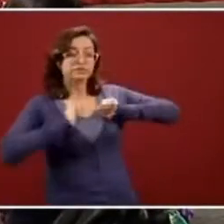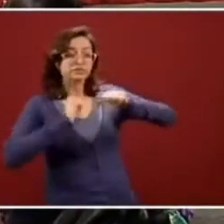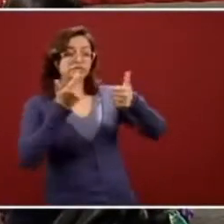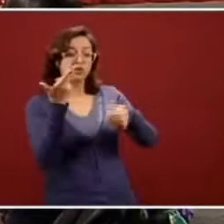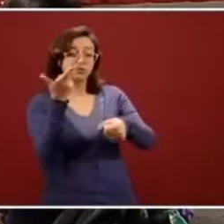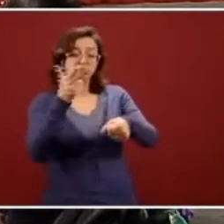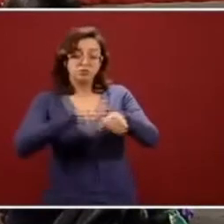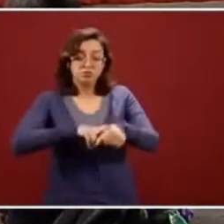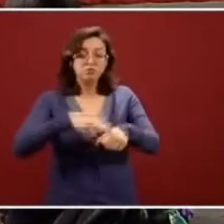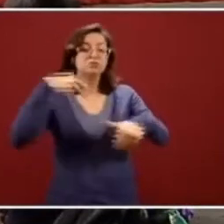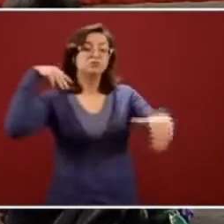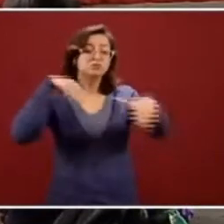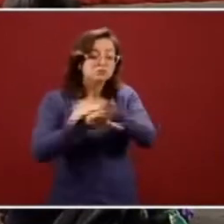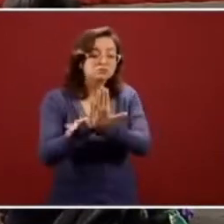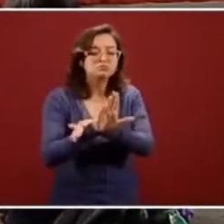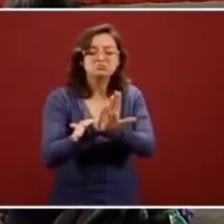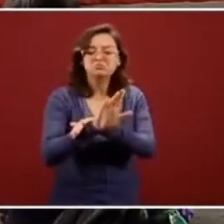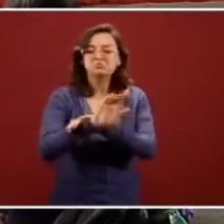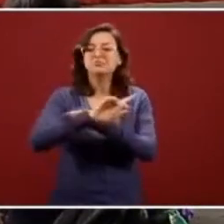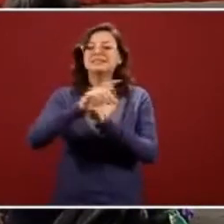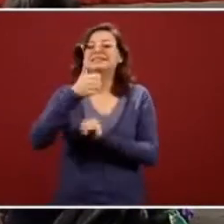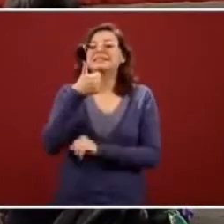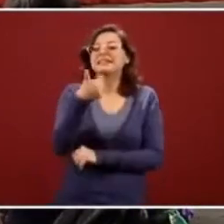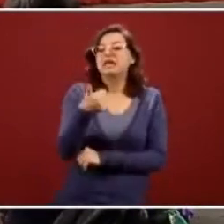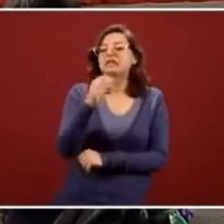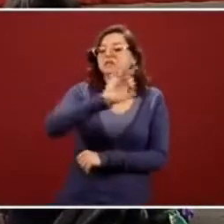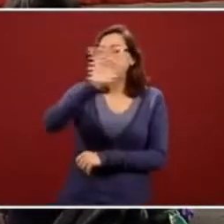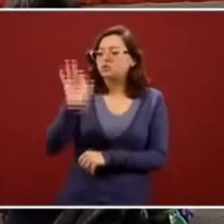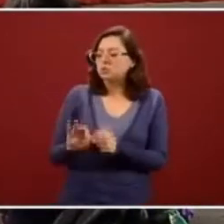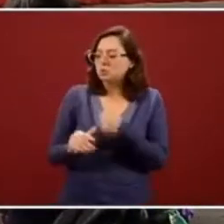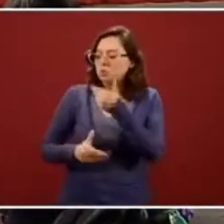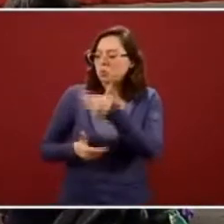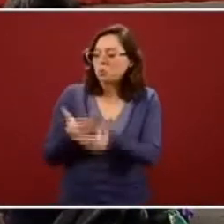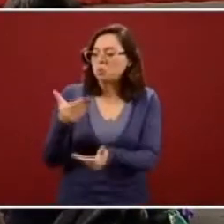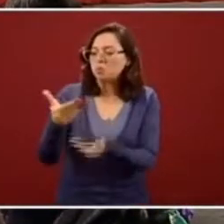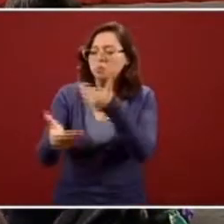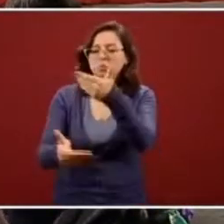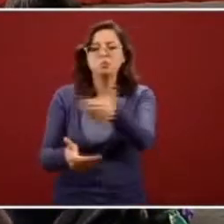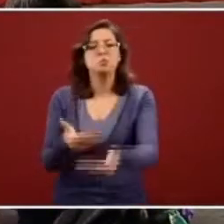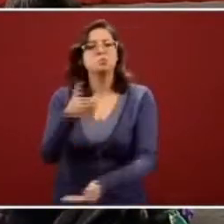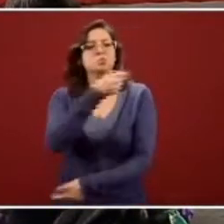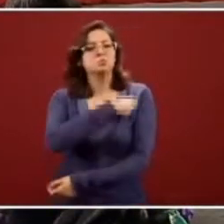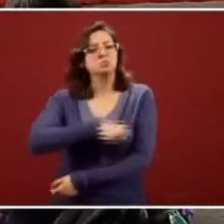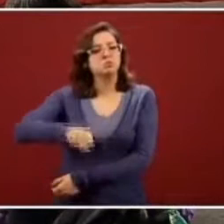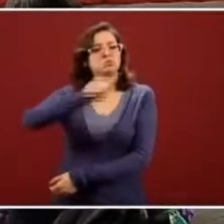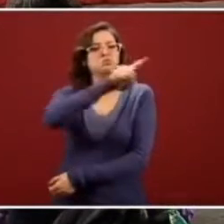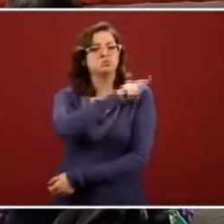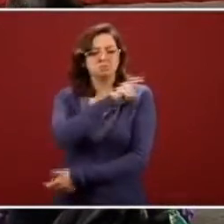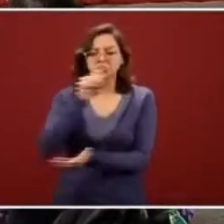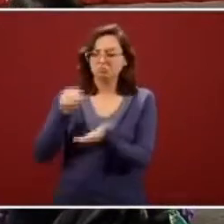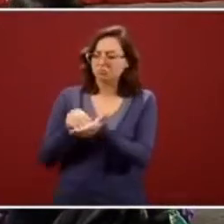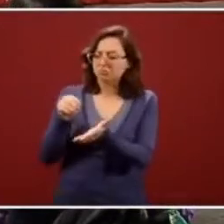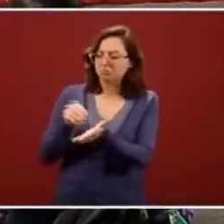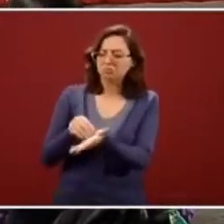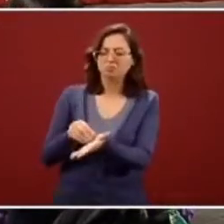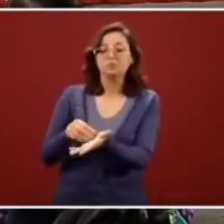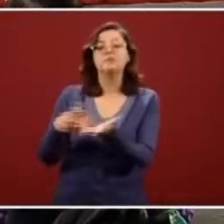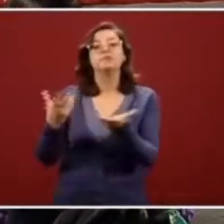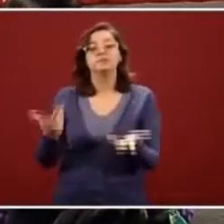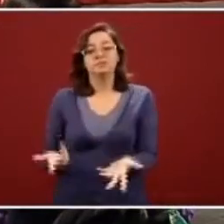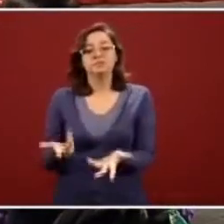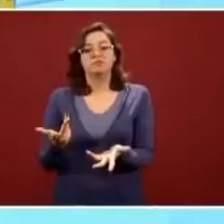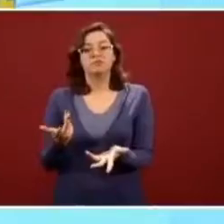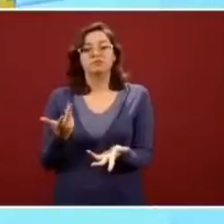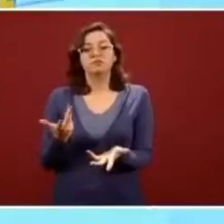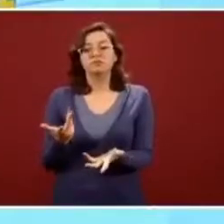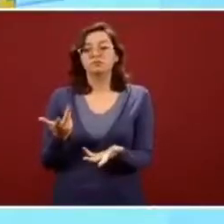demandado atención en un segundo nivel, tiene una evolución estable, ¿no? Es decir, todavía a esto le sumamos que